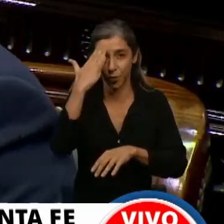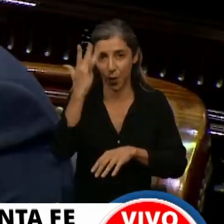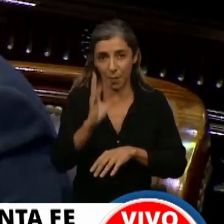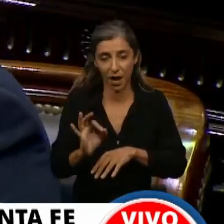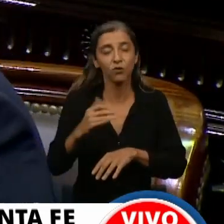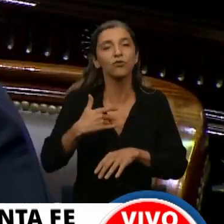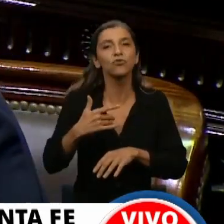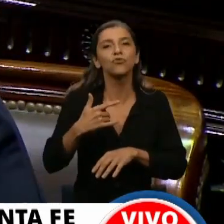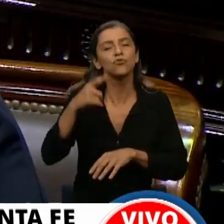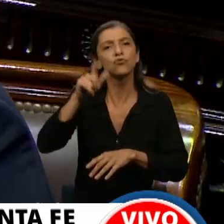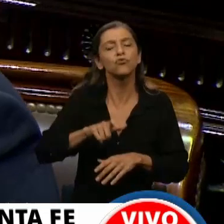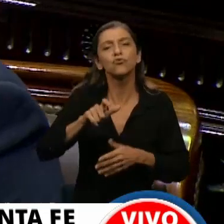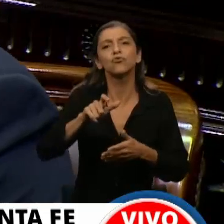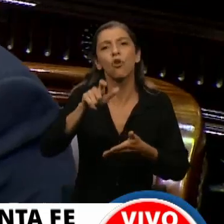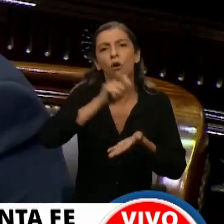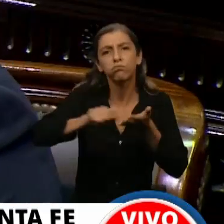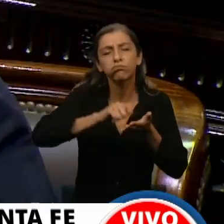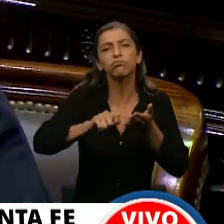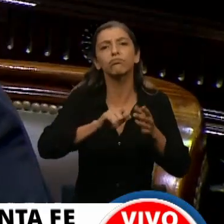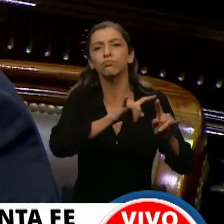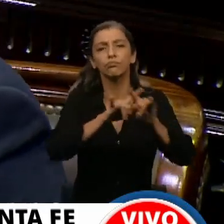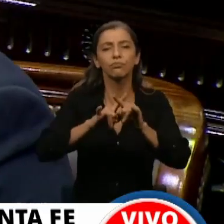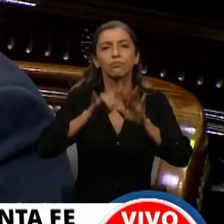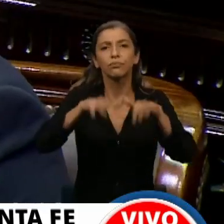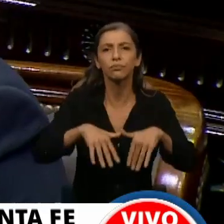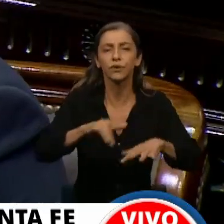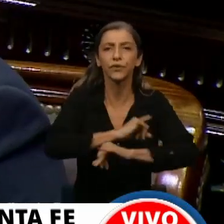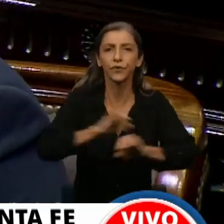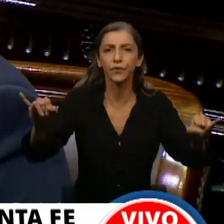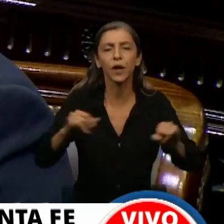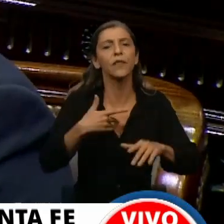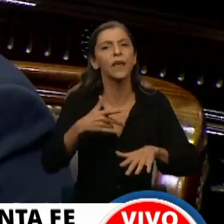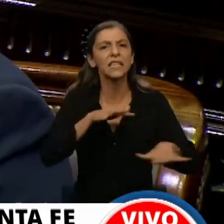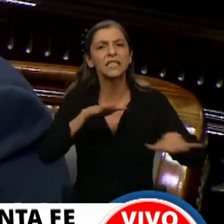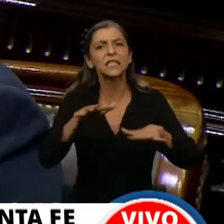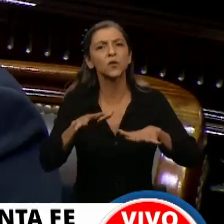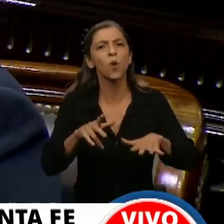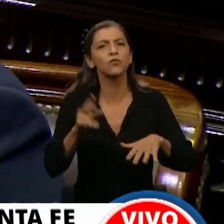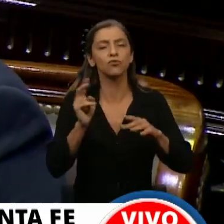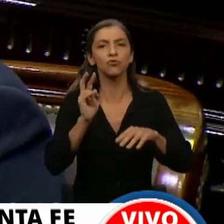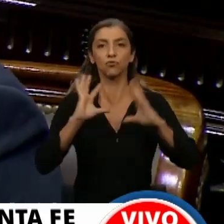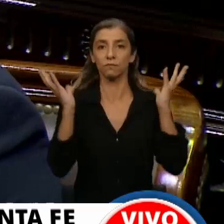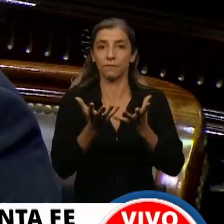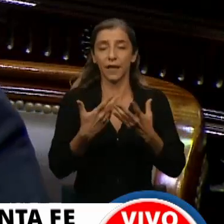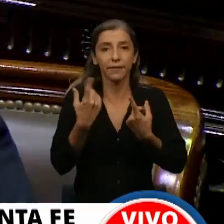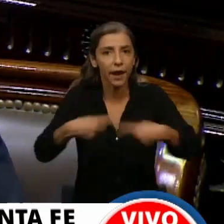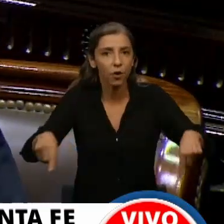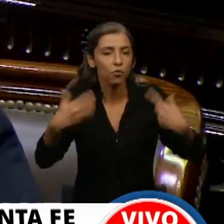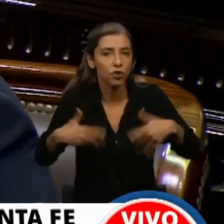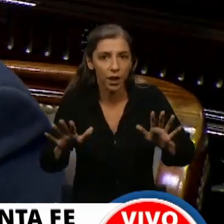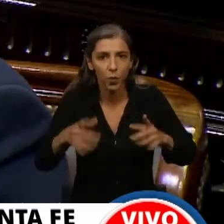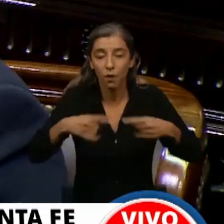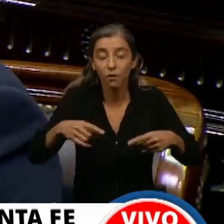integral, sobre la situación en la que estamos en términos medioambiental y de recursos.